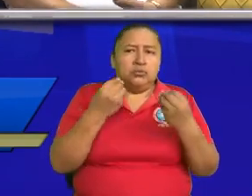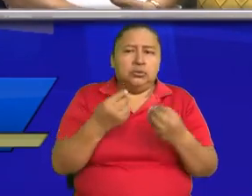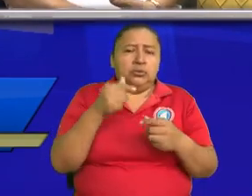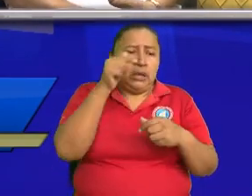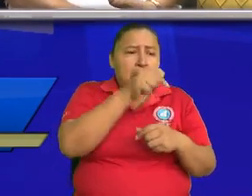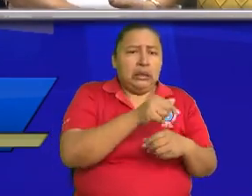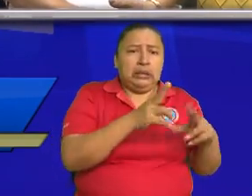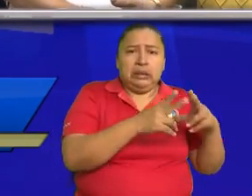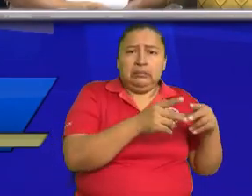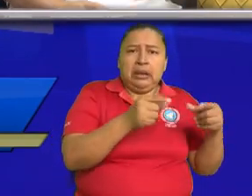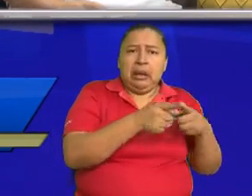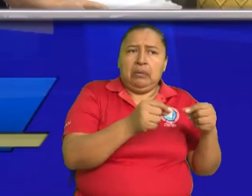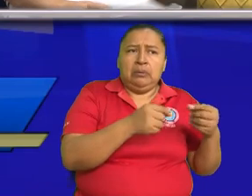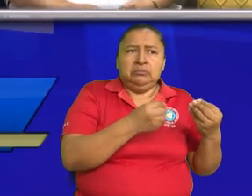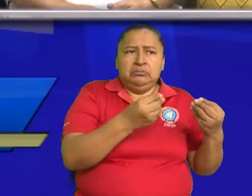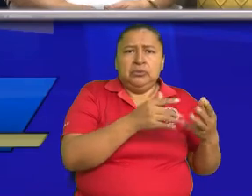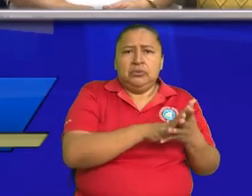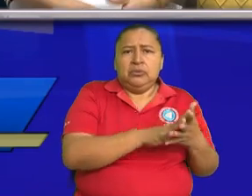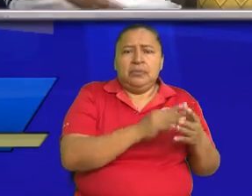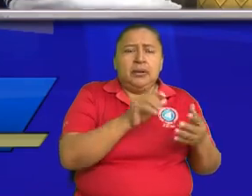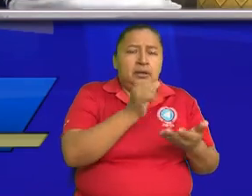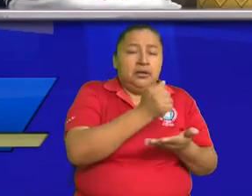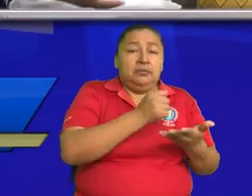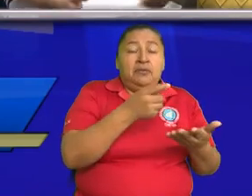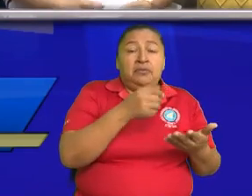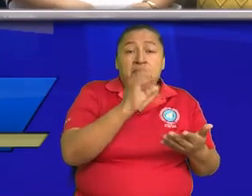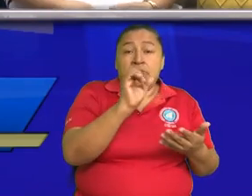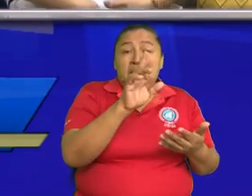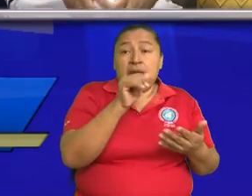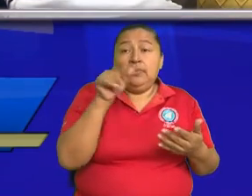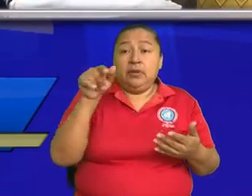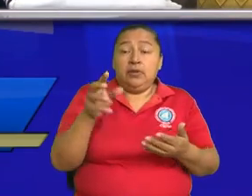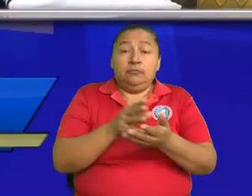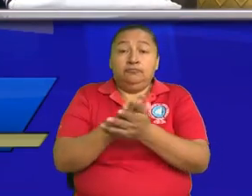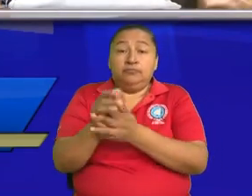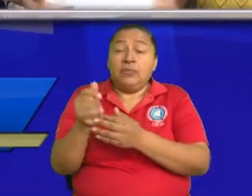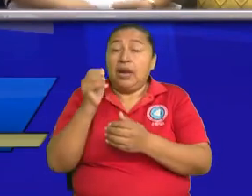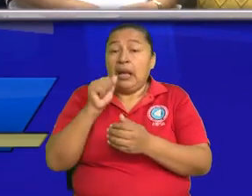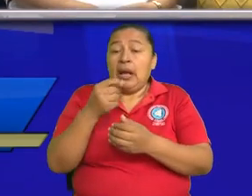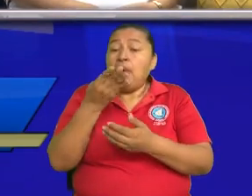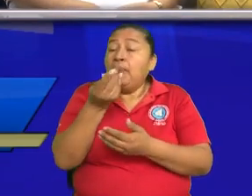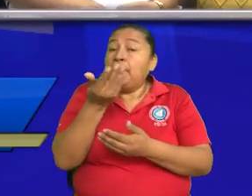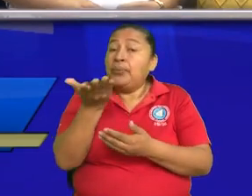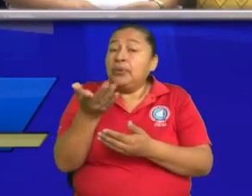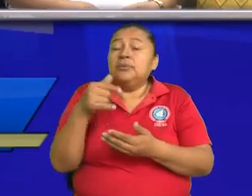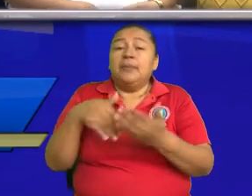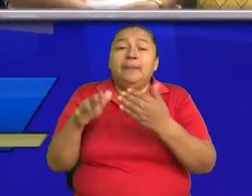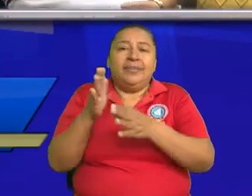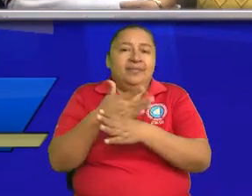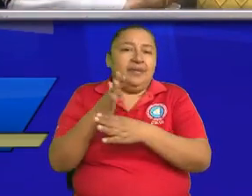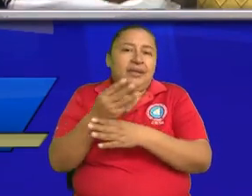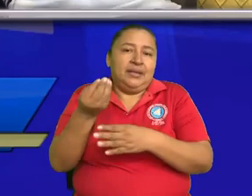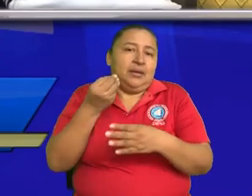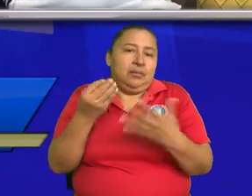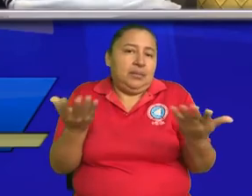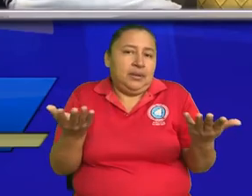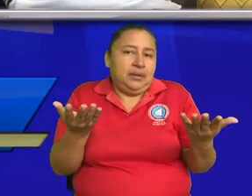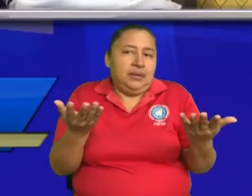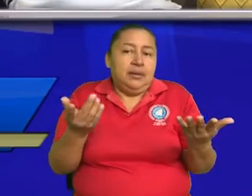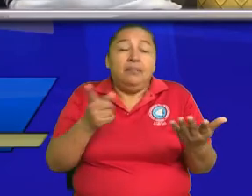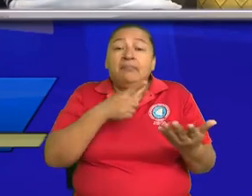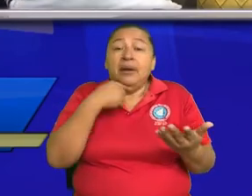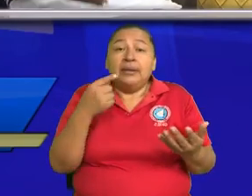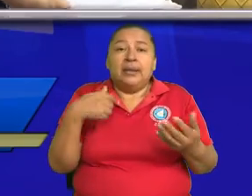el Pacífico no es mucho, es más cereal, pero ellos consumen la harina porque hacen sus alimentos. Entonces, claro. No es cierto